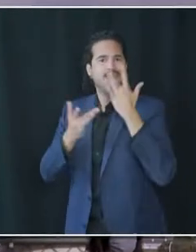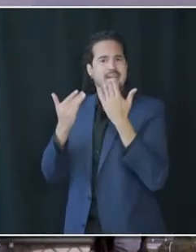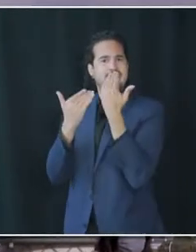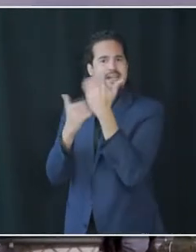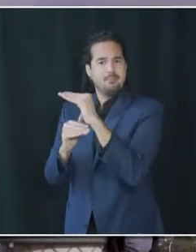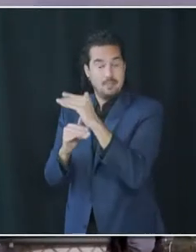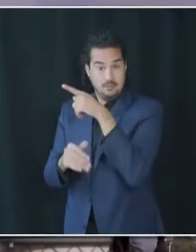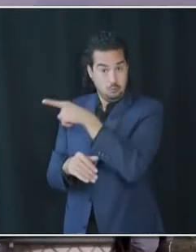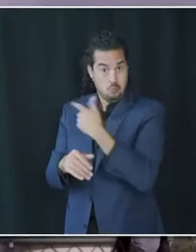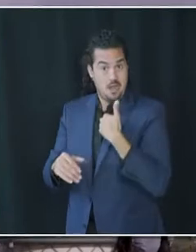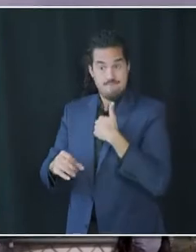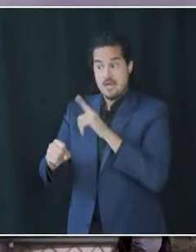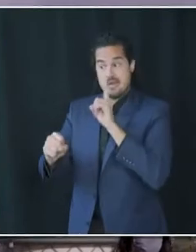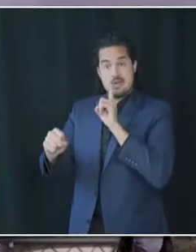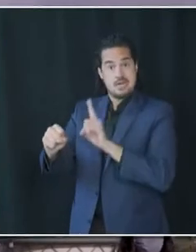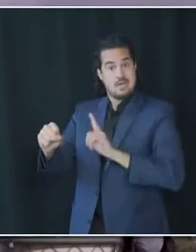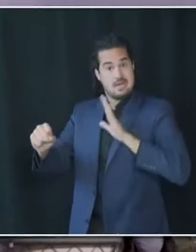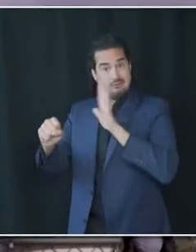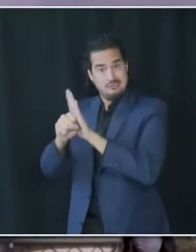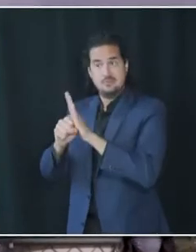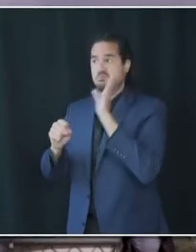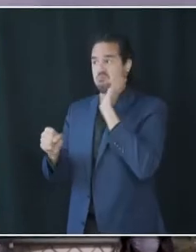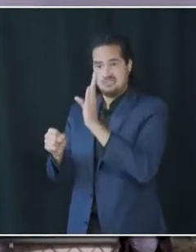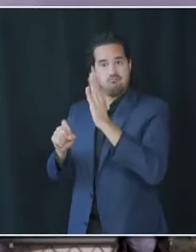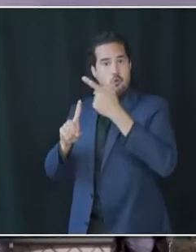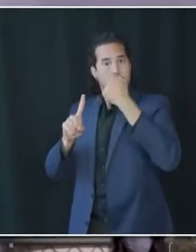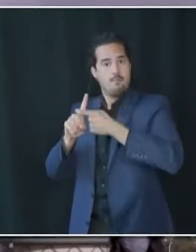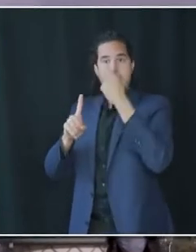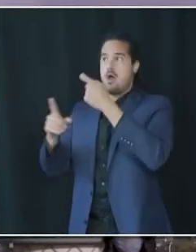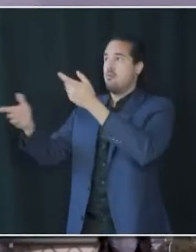lo sentimos por el problemas con el audio